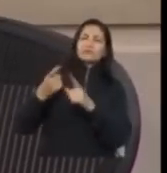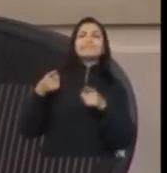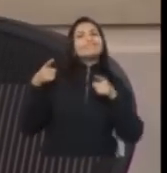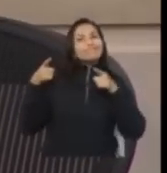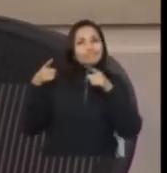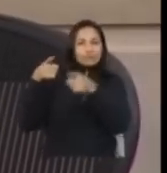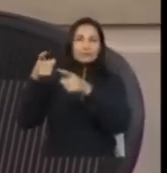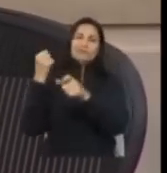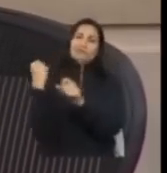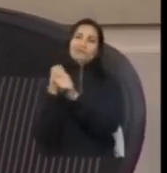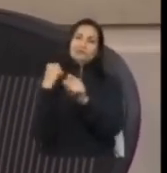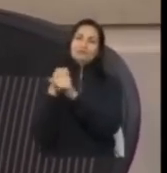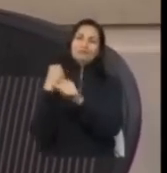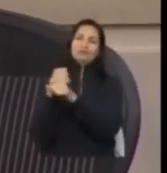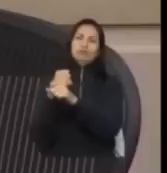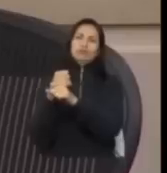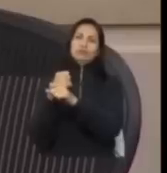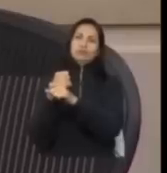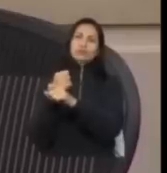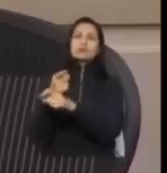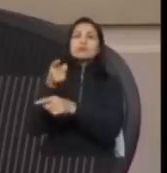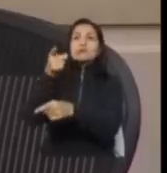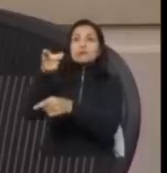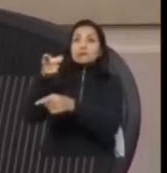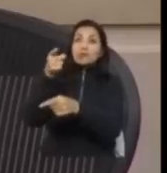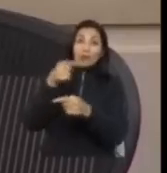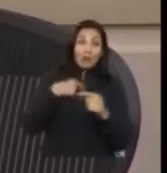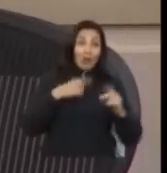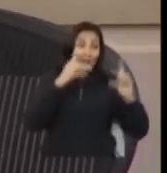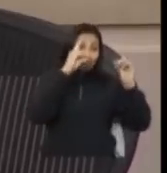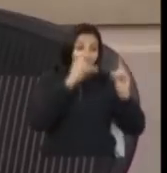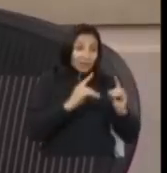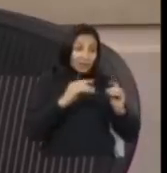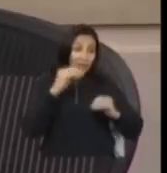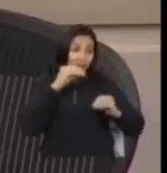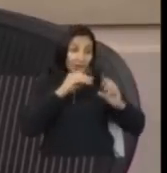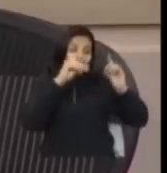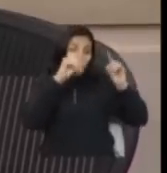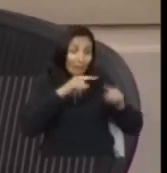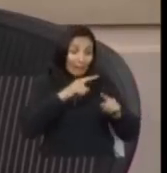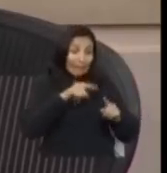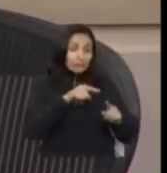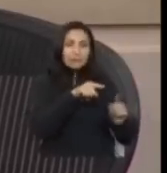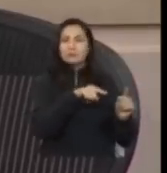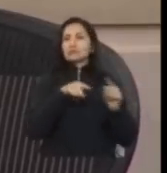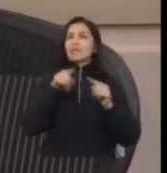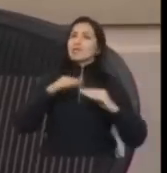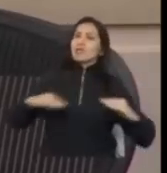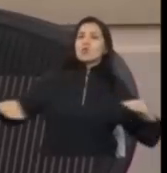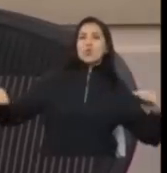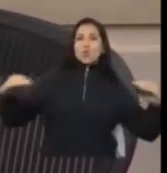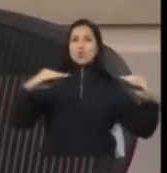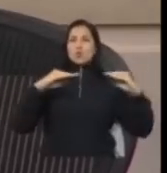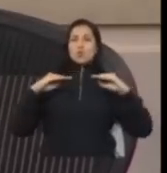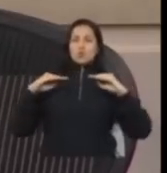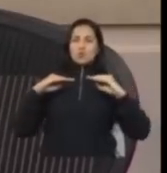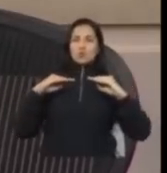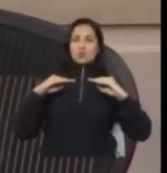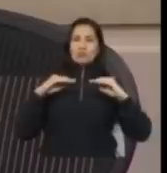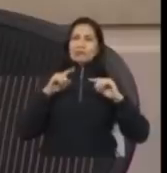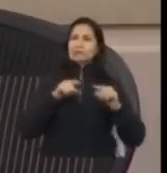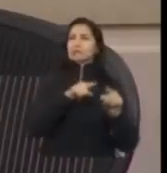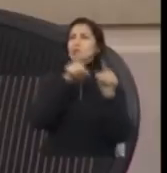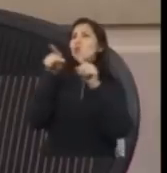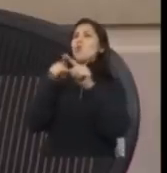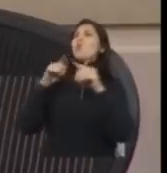que trabajar para que esta decisión que hoy toma el gobierno sea una medida de equidad, pero esta medida también tiene que ir